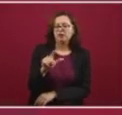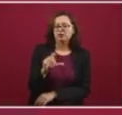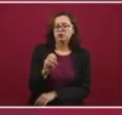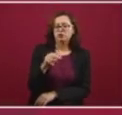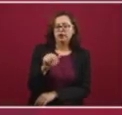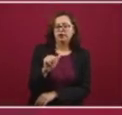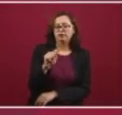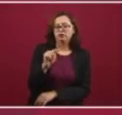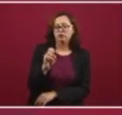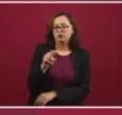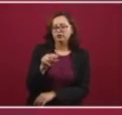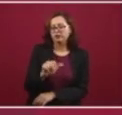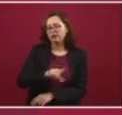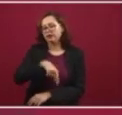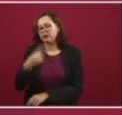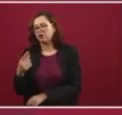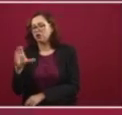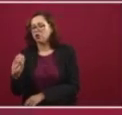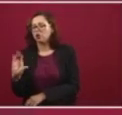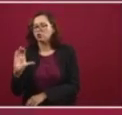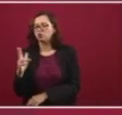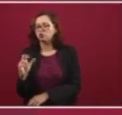en Cochoapa.